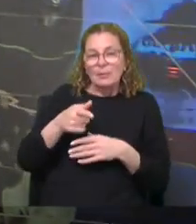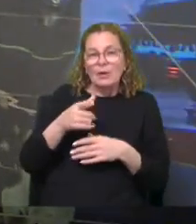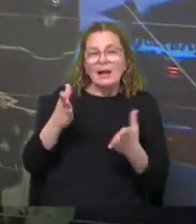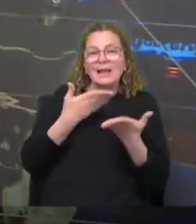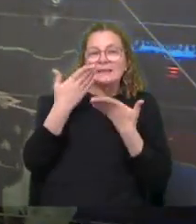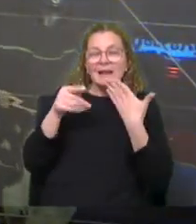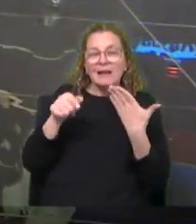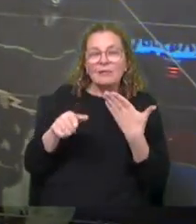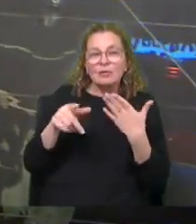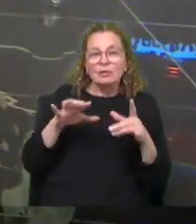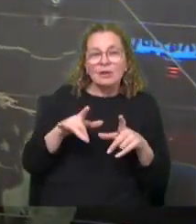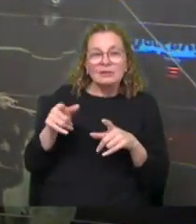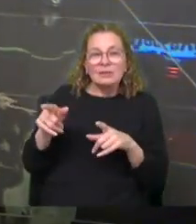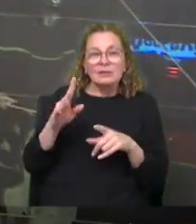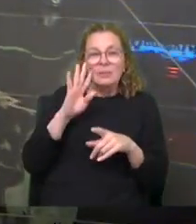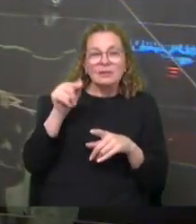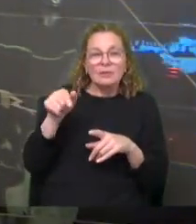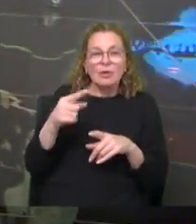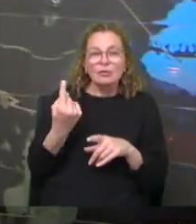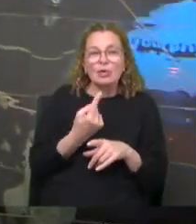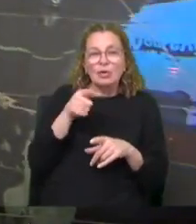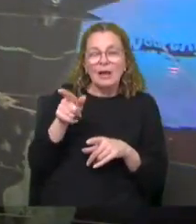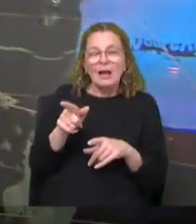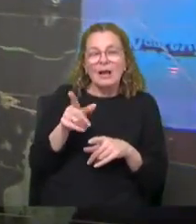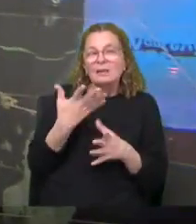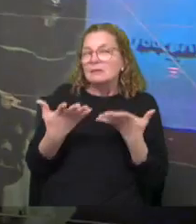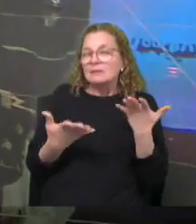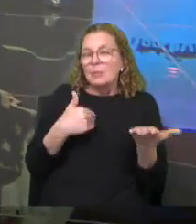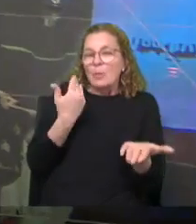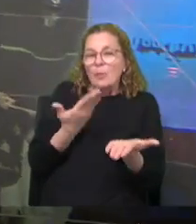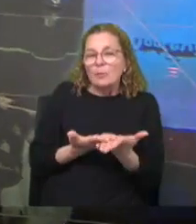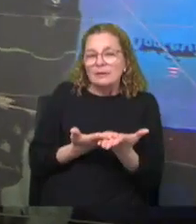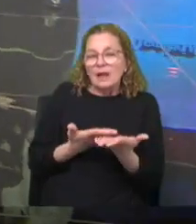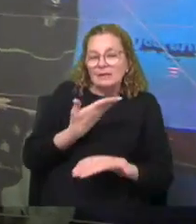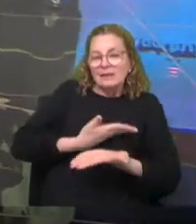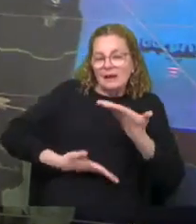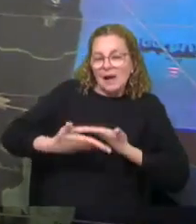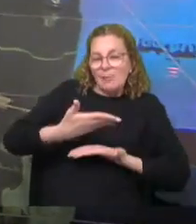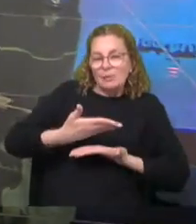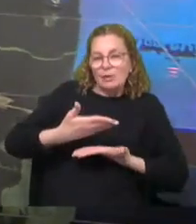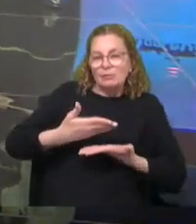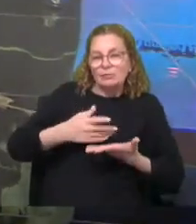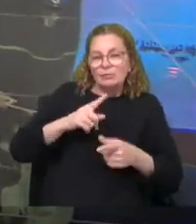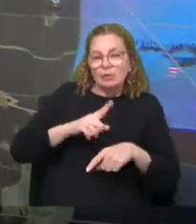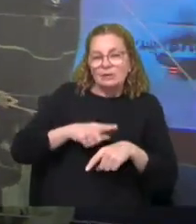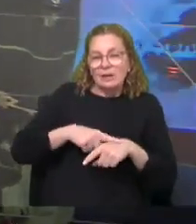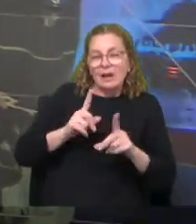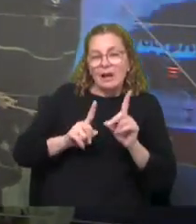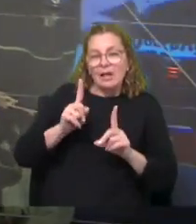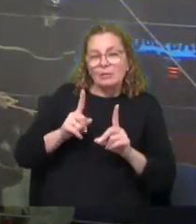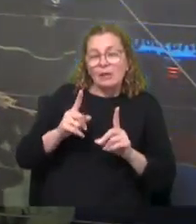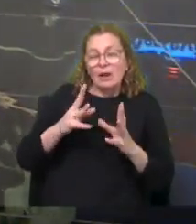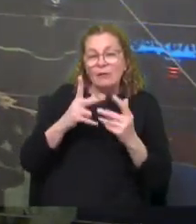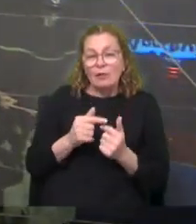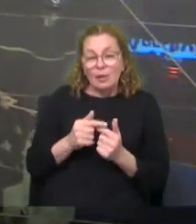acá, vos toca esto, che, ¿qué te parece si haces un solo acá? Es como hay propuestas de intercambio constantemente. Obviamente cada uno le da su impronta, ¿no?